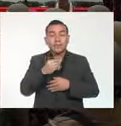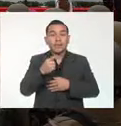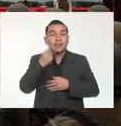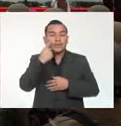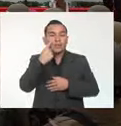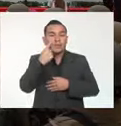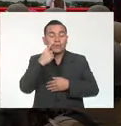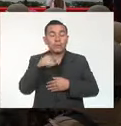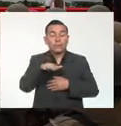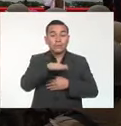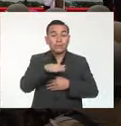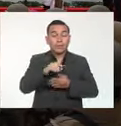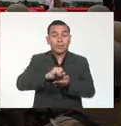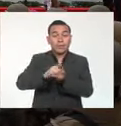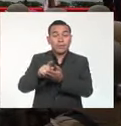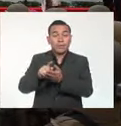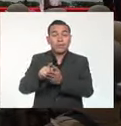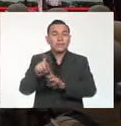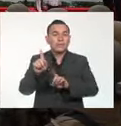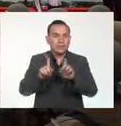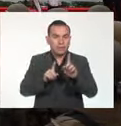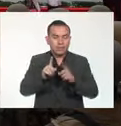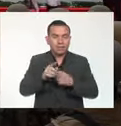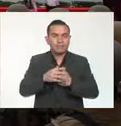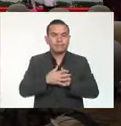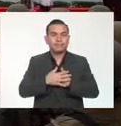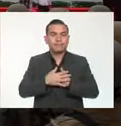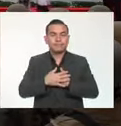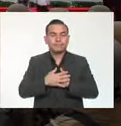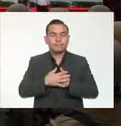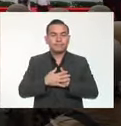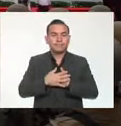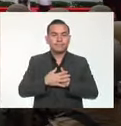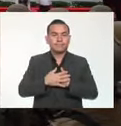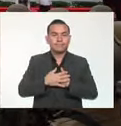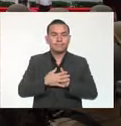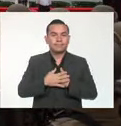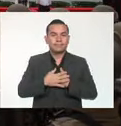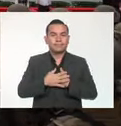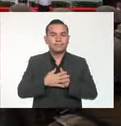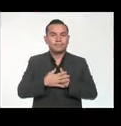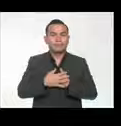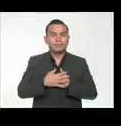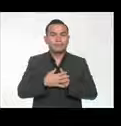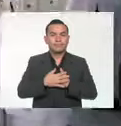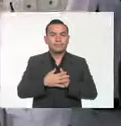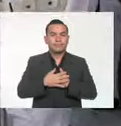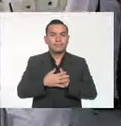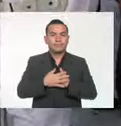Centro Escolar Católico Santa Ana. ¡Unidad de atención! ¡Perry!